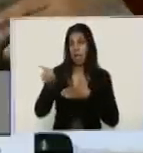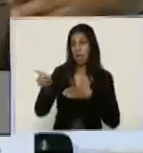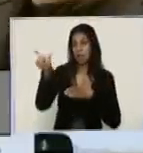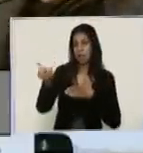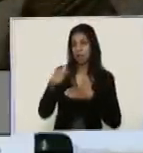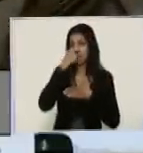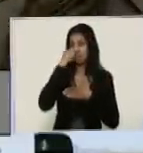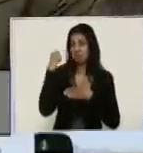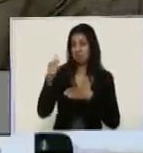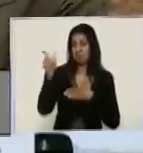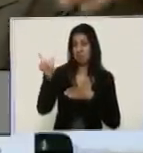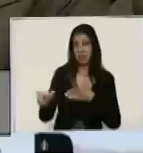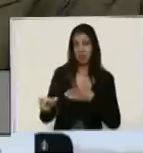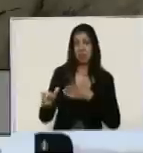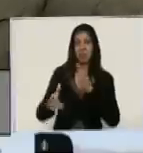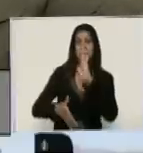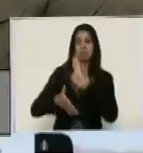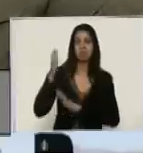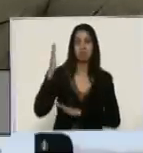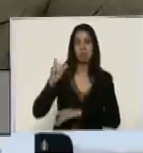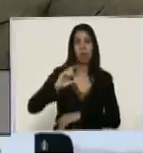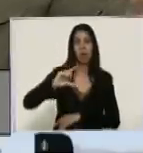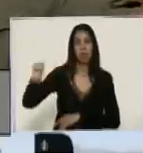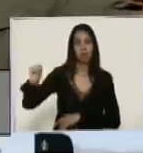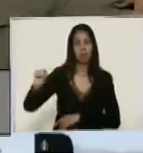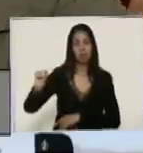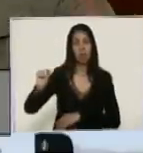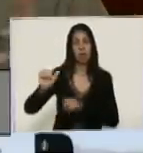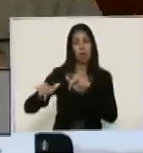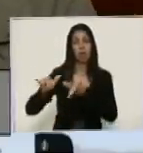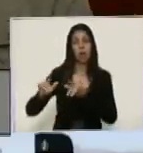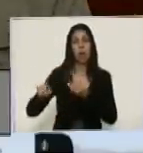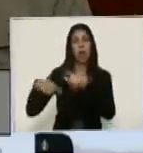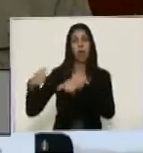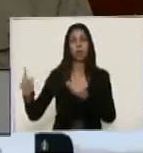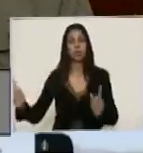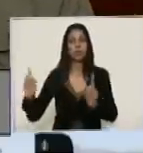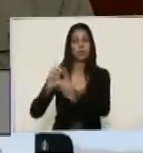cuando se vaya el miserable de Almagro, va a aparecer otro miserable.